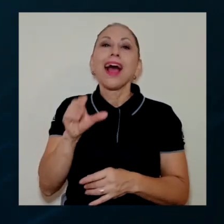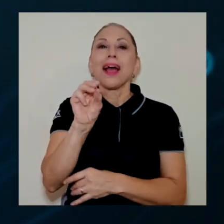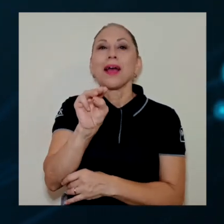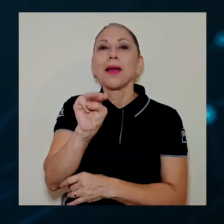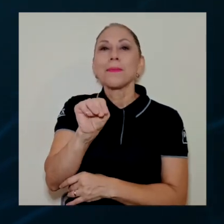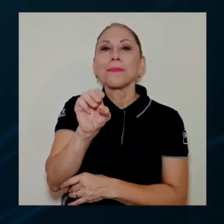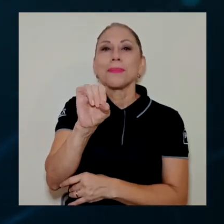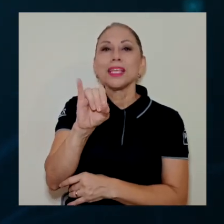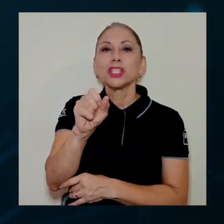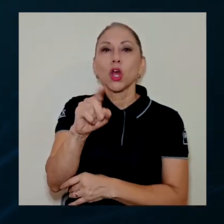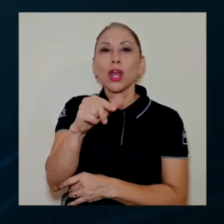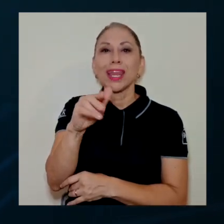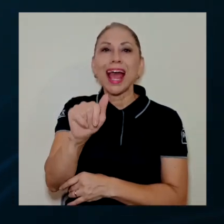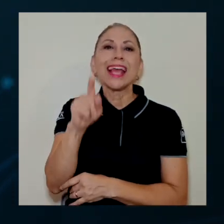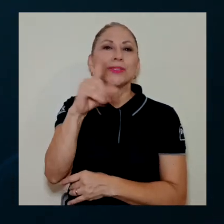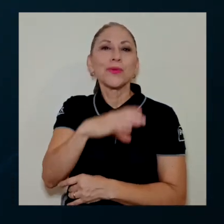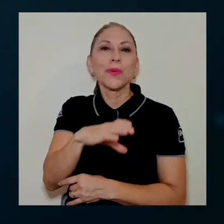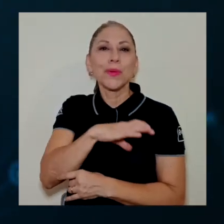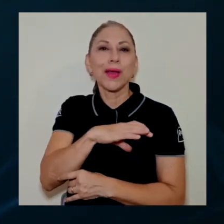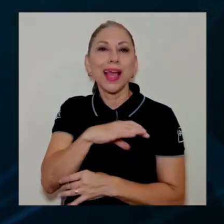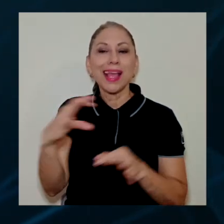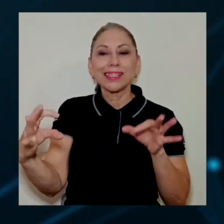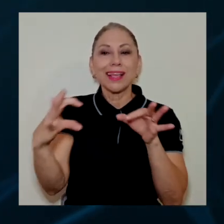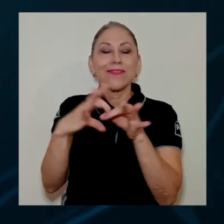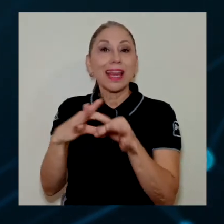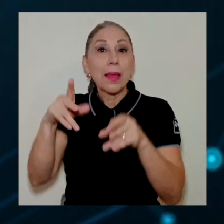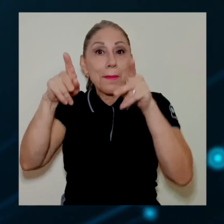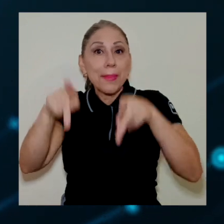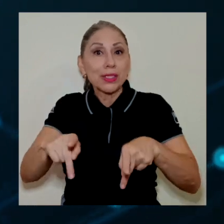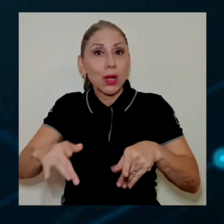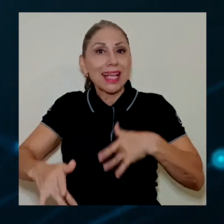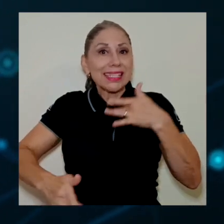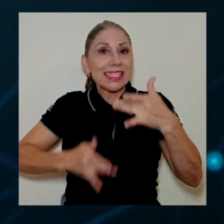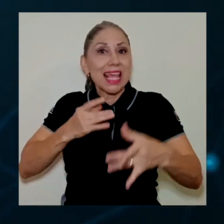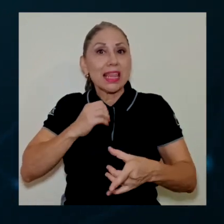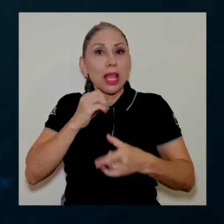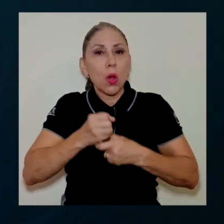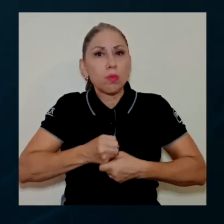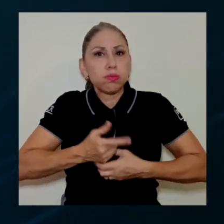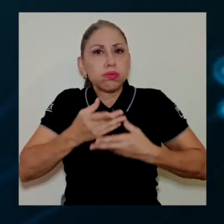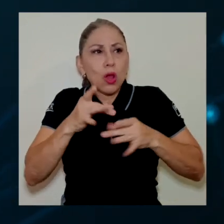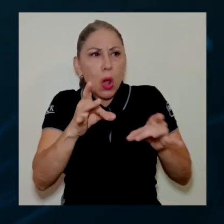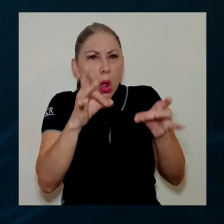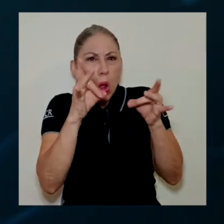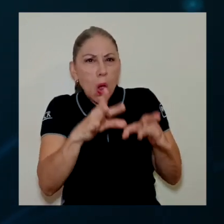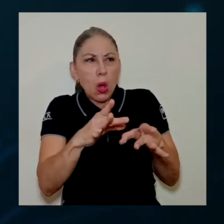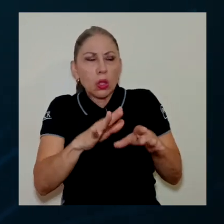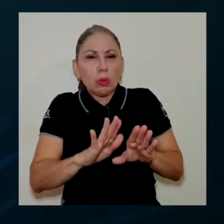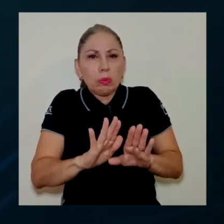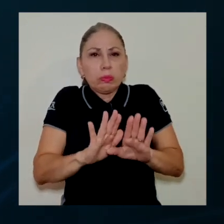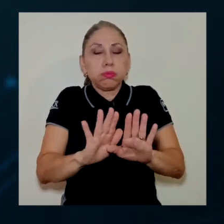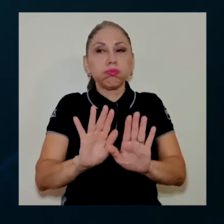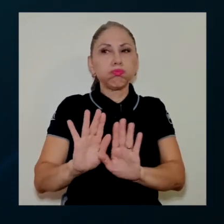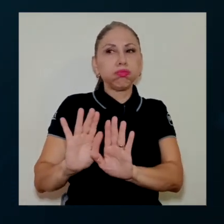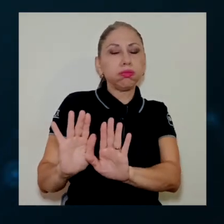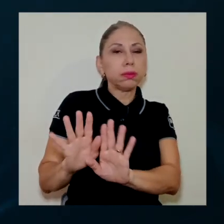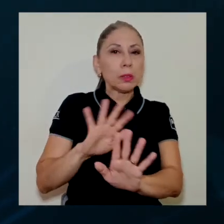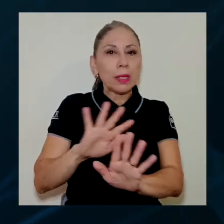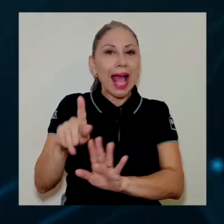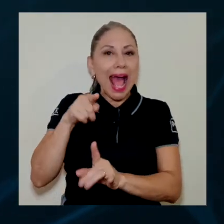Misógina es un adjetivo y se refiere a la persona que siente o manifiesta odio, rechazo, aversión o